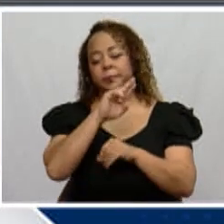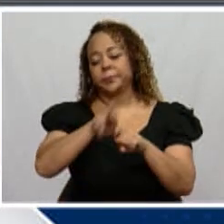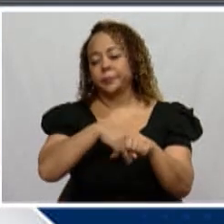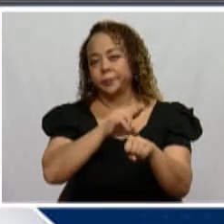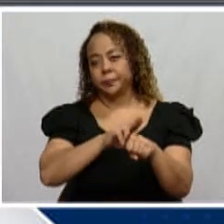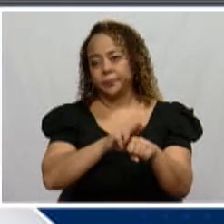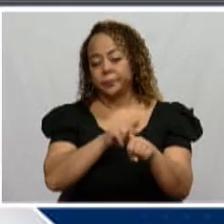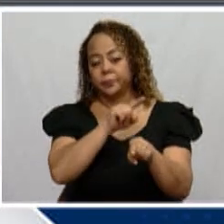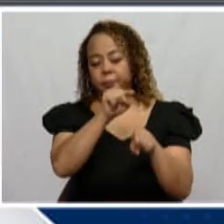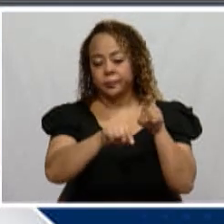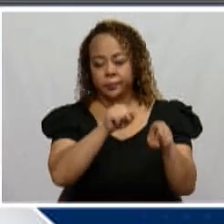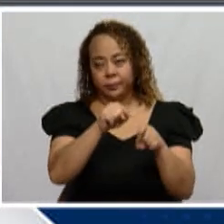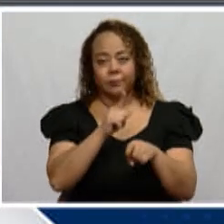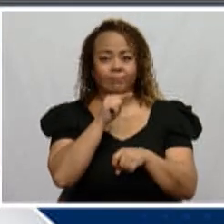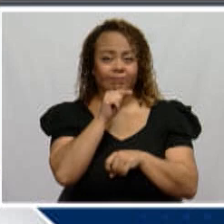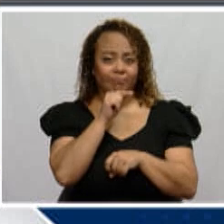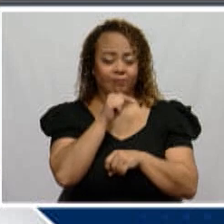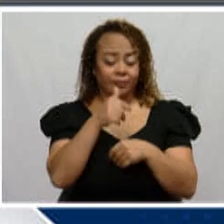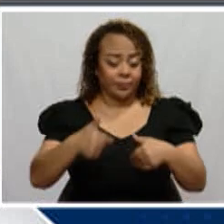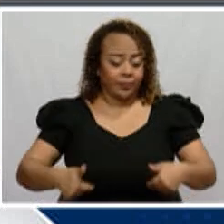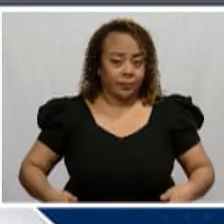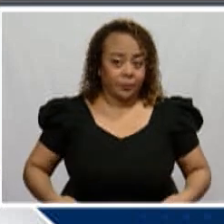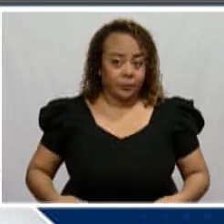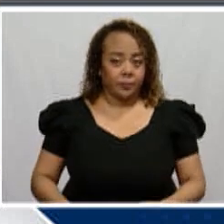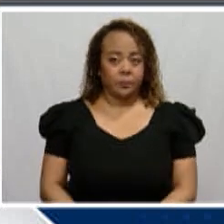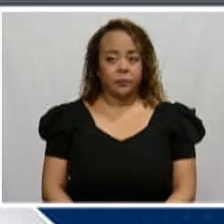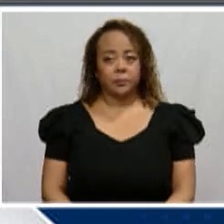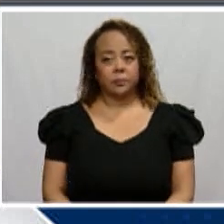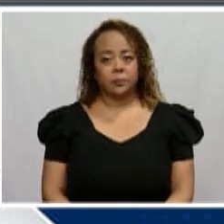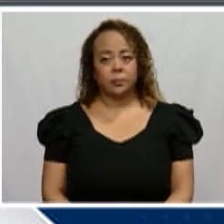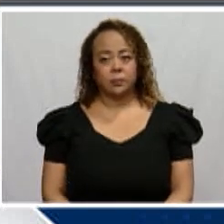normalmente va a cuestionar van a cuestionar al técnico Aunque